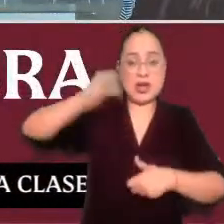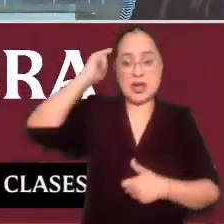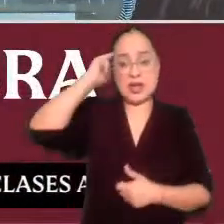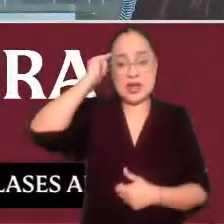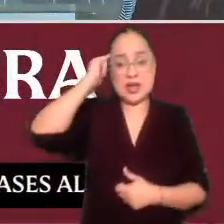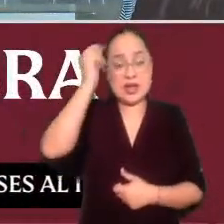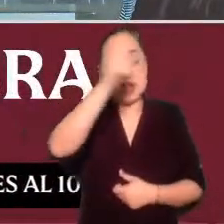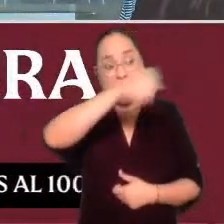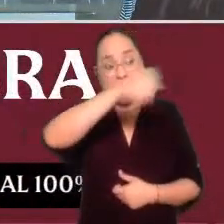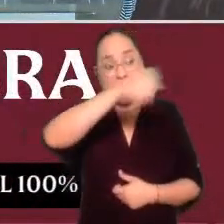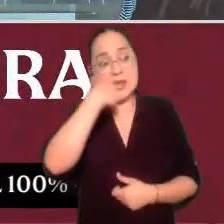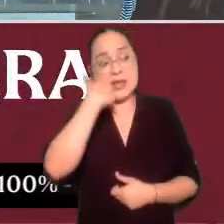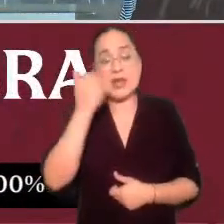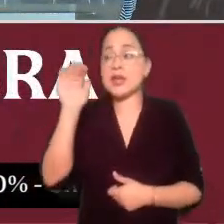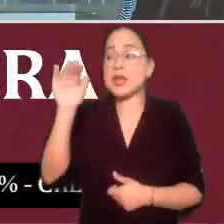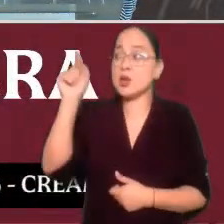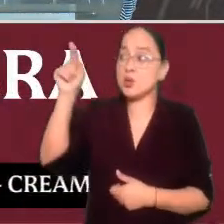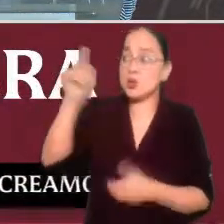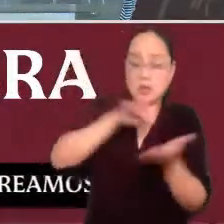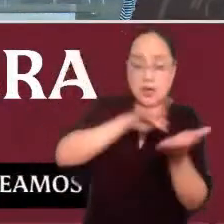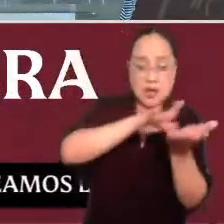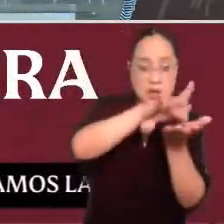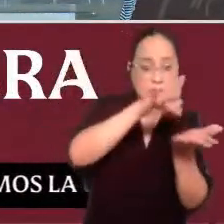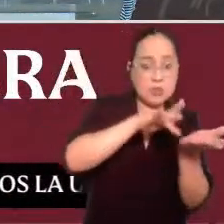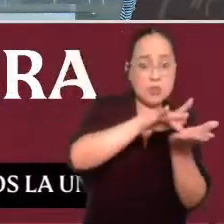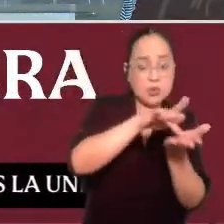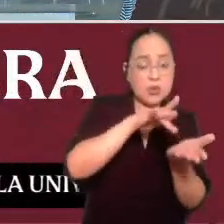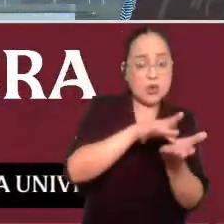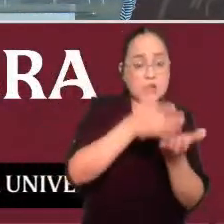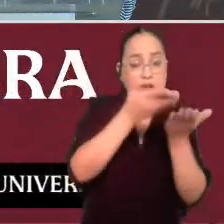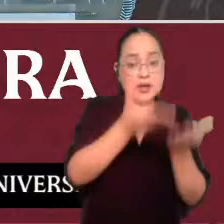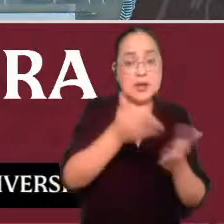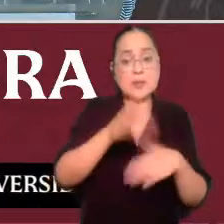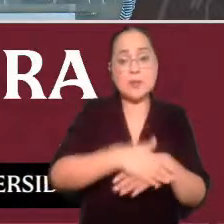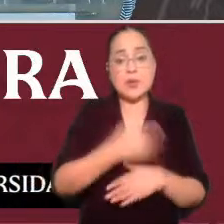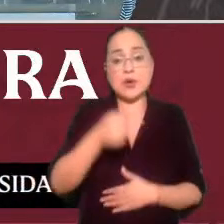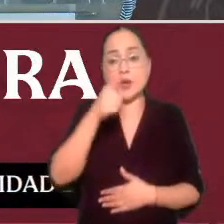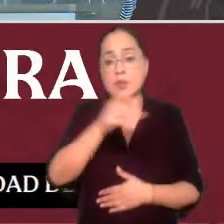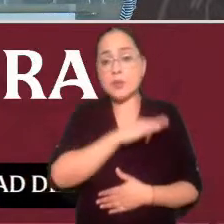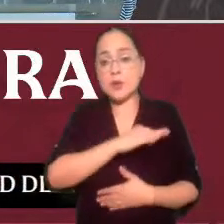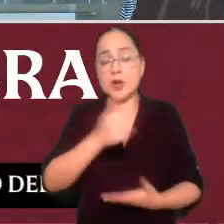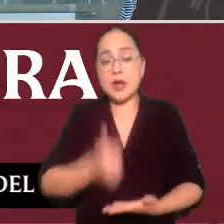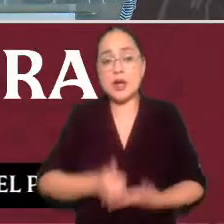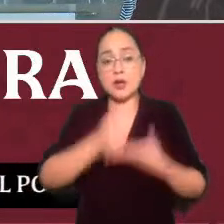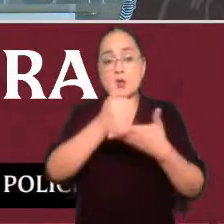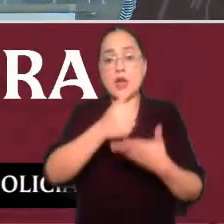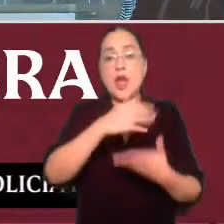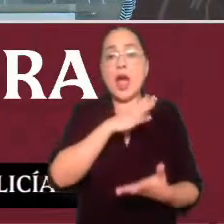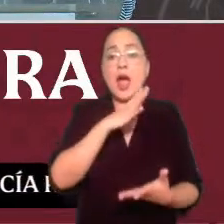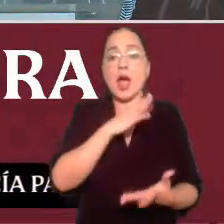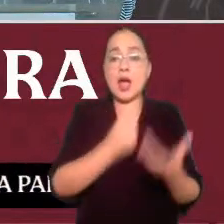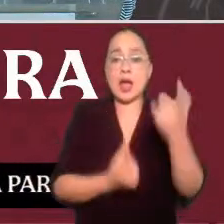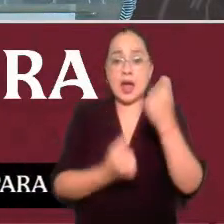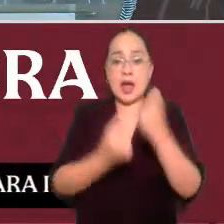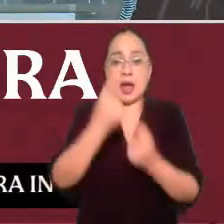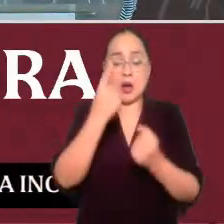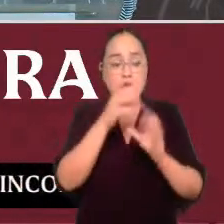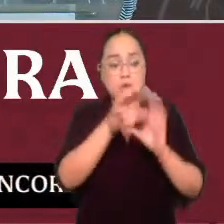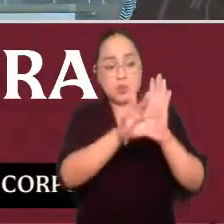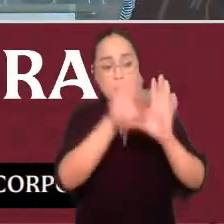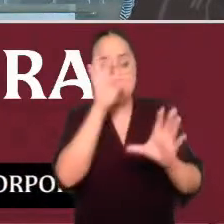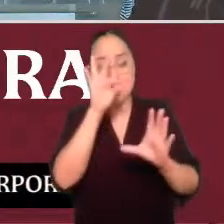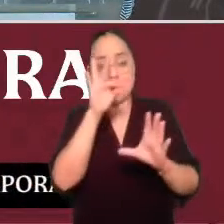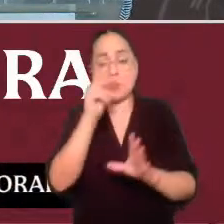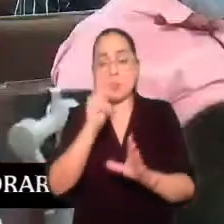su apoyo acerca de que los ayuden porque algunos ya fueron electos y no los dejan gobernar. Aparte también,